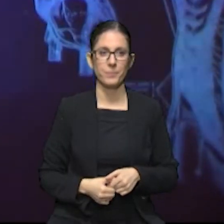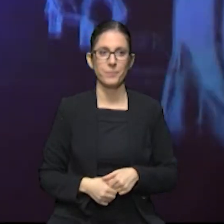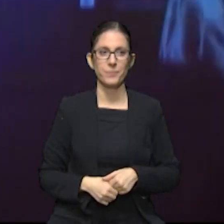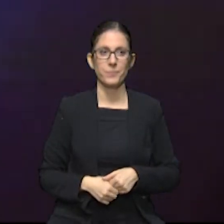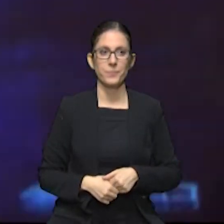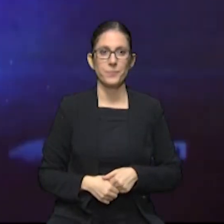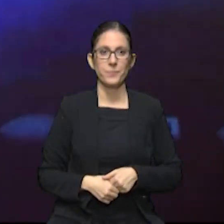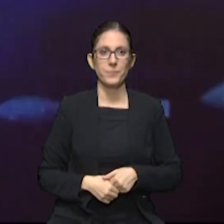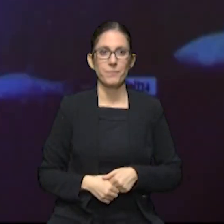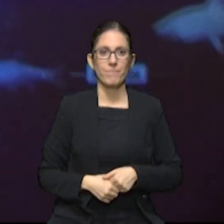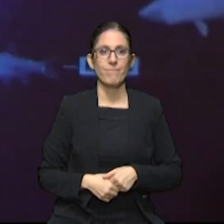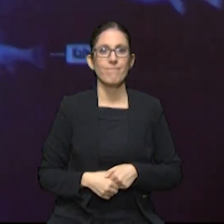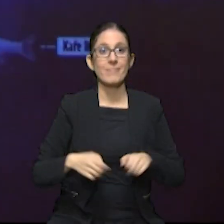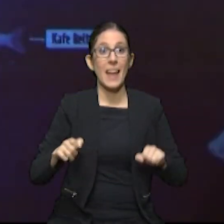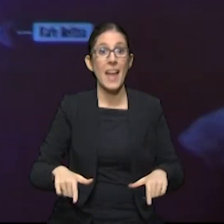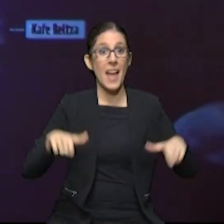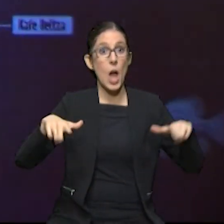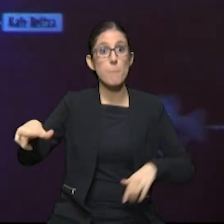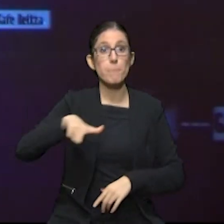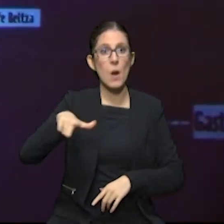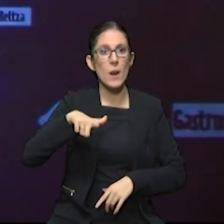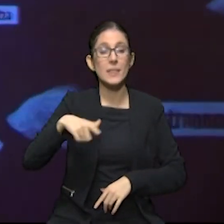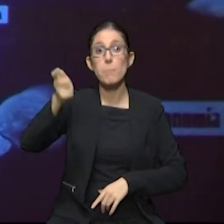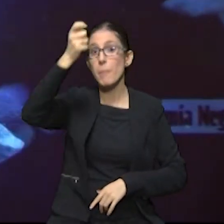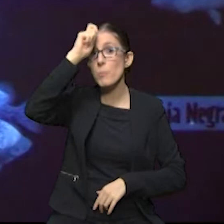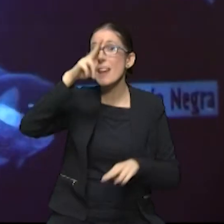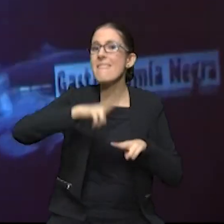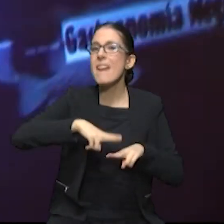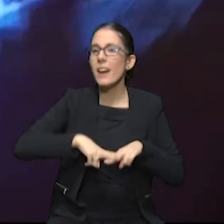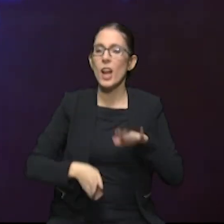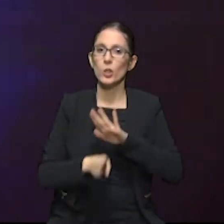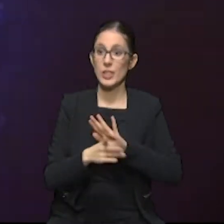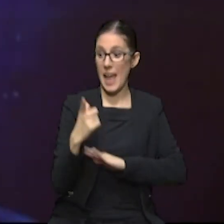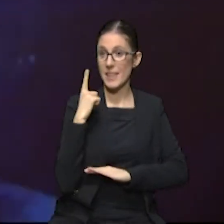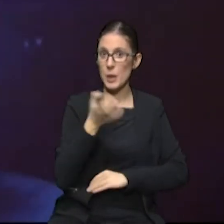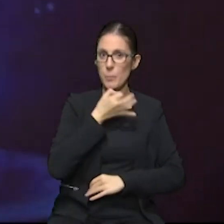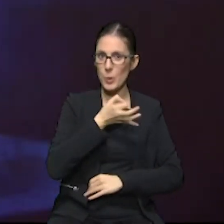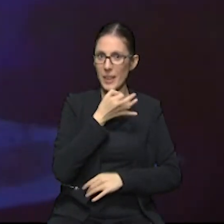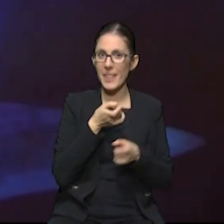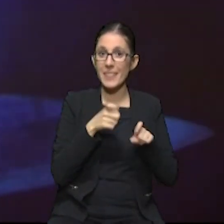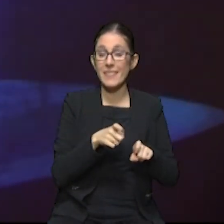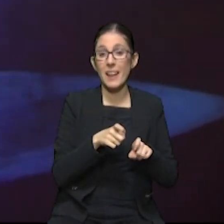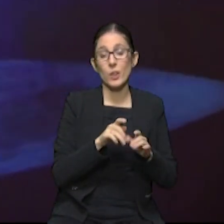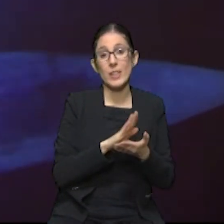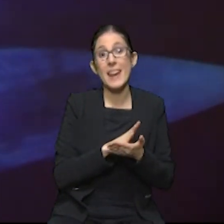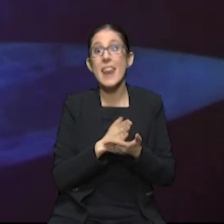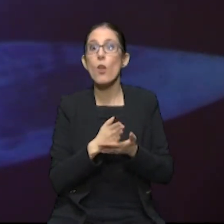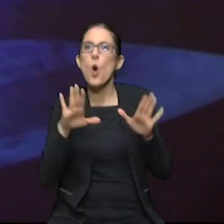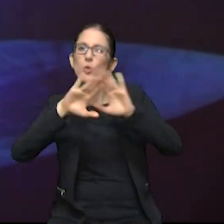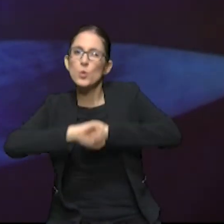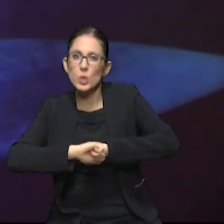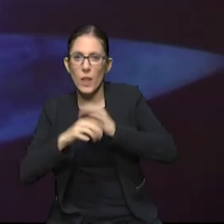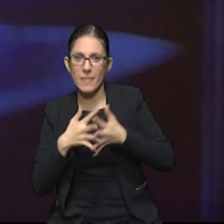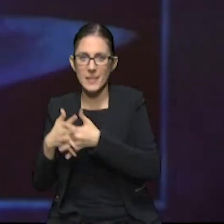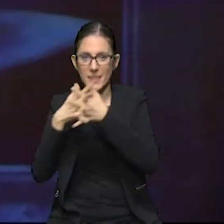Continúa sobre los escenarios de Baluarte Pamplona Negra. Ayer por la tardecita con el lado oscuro de Estados Unidos una ponencia donde la